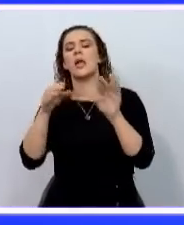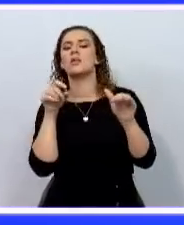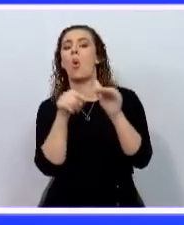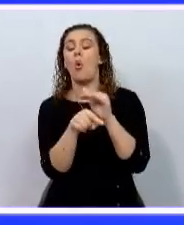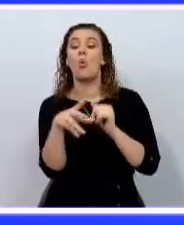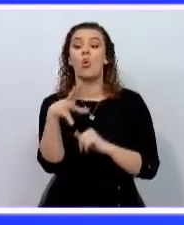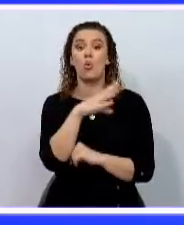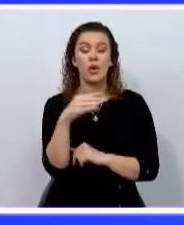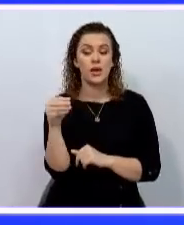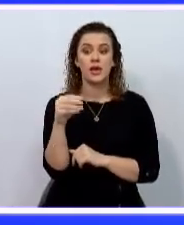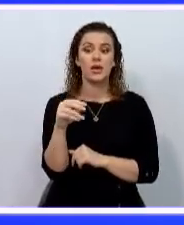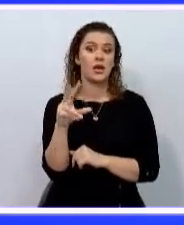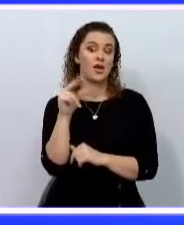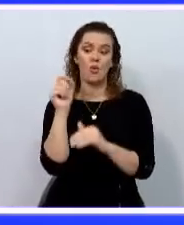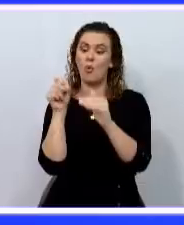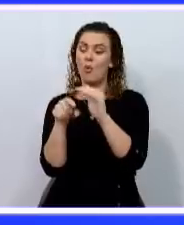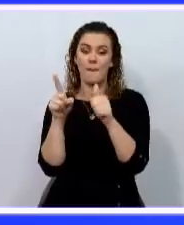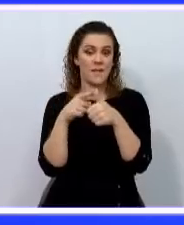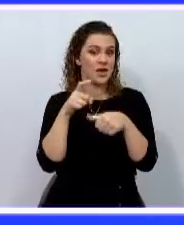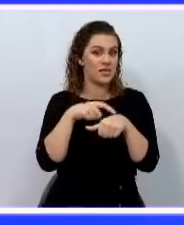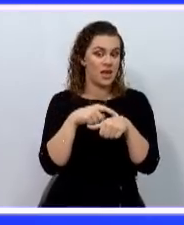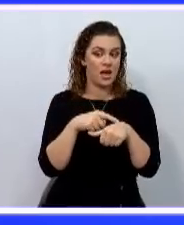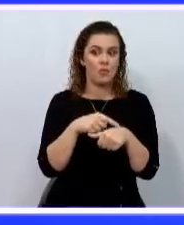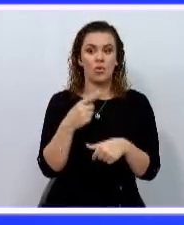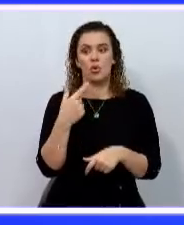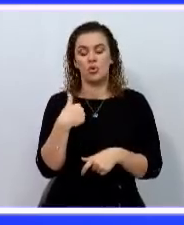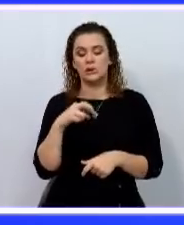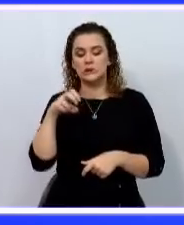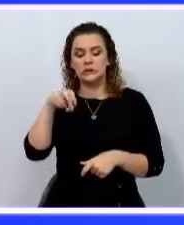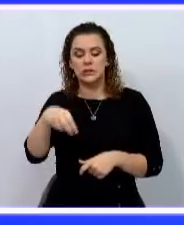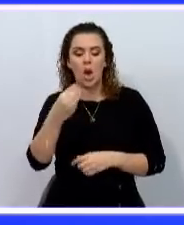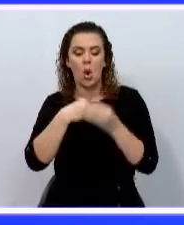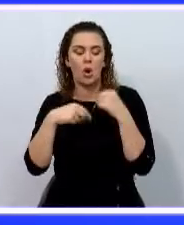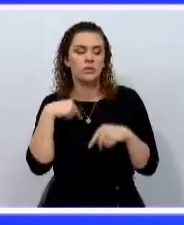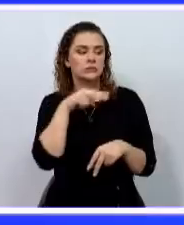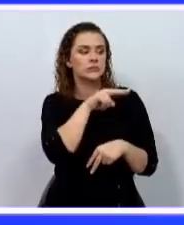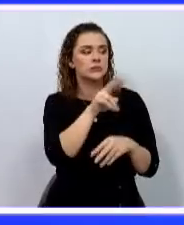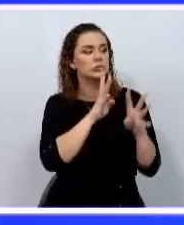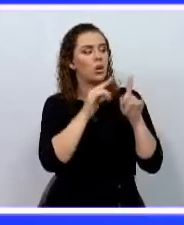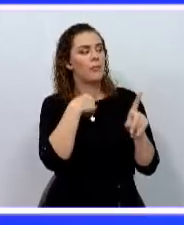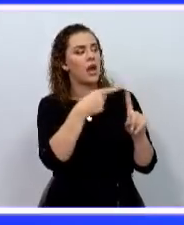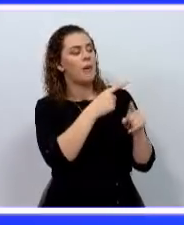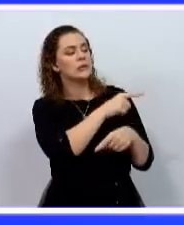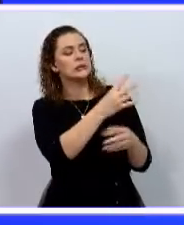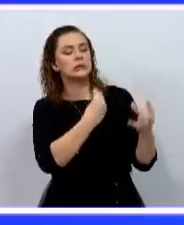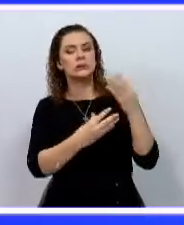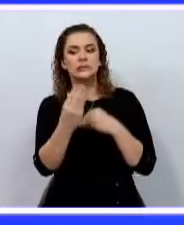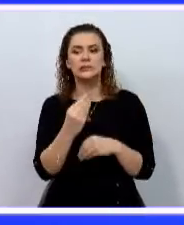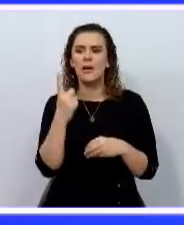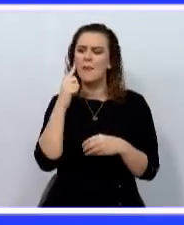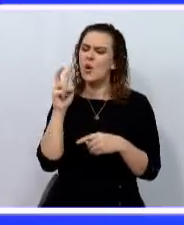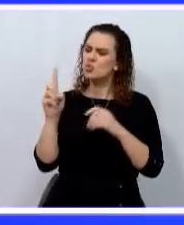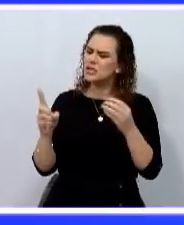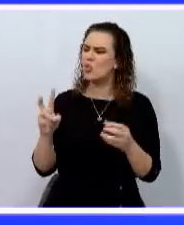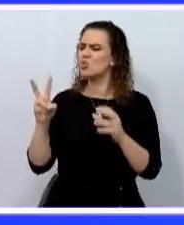muy y no caen los goles en el medio tiempo yo bajo la parte comidas y el comentario de mis amigos fue es que está para